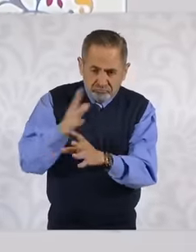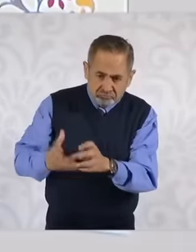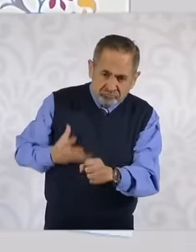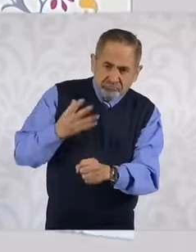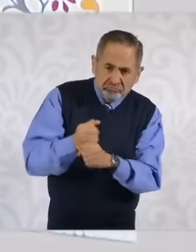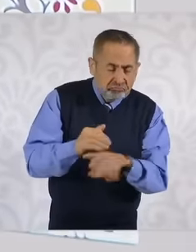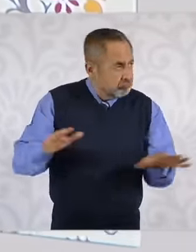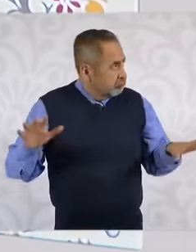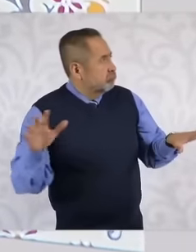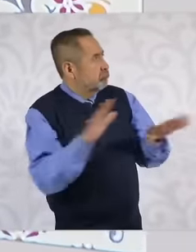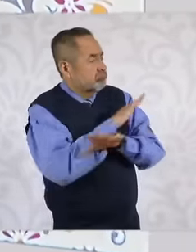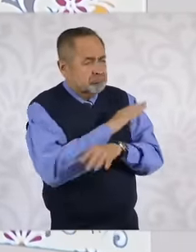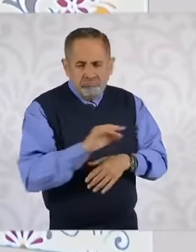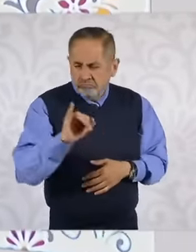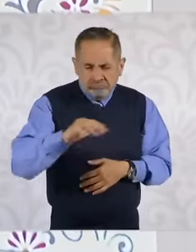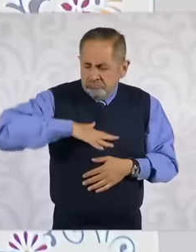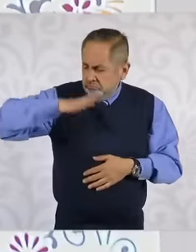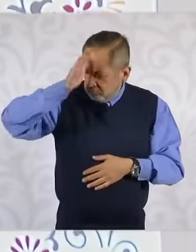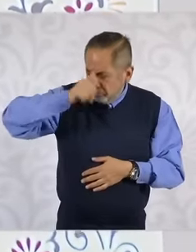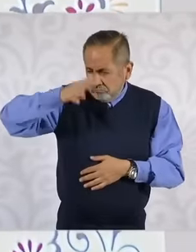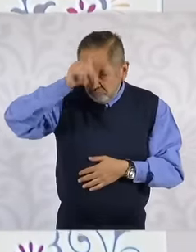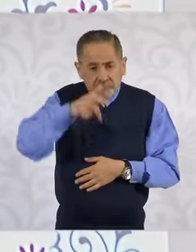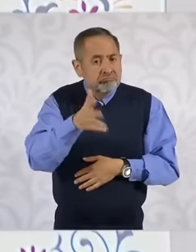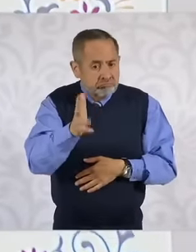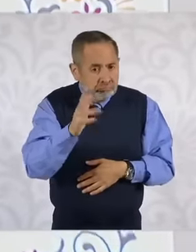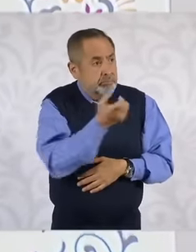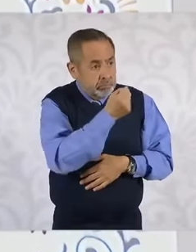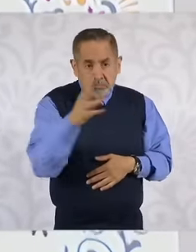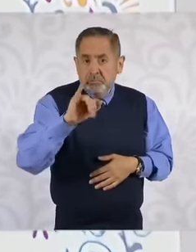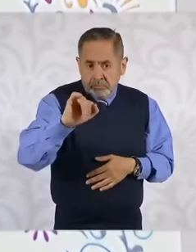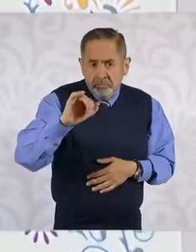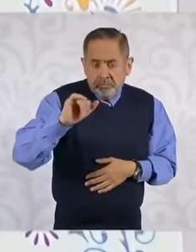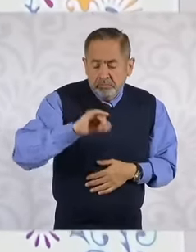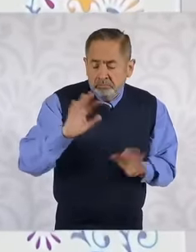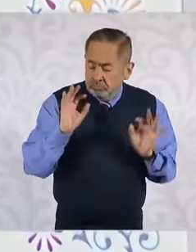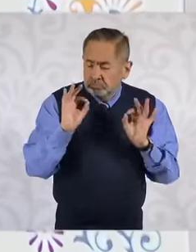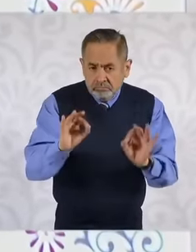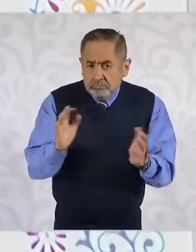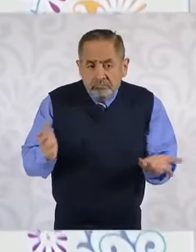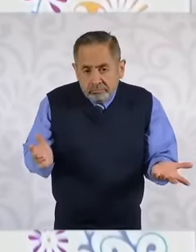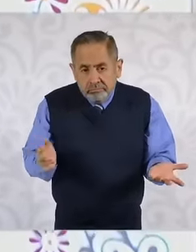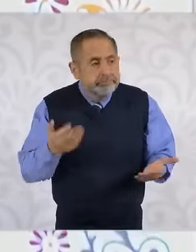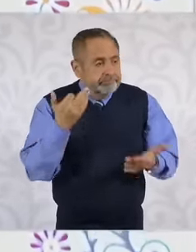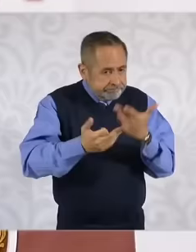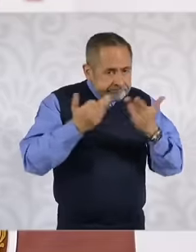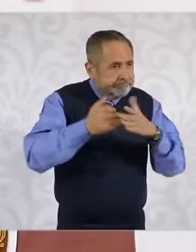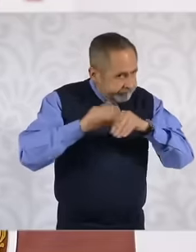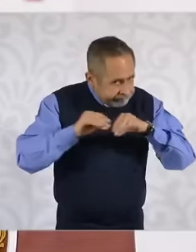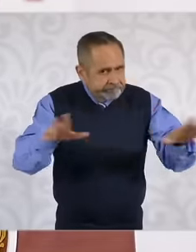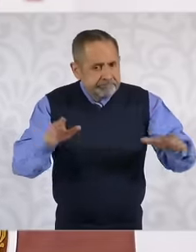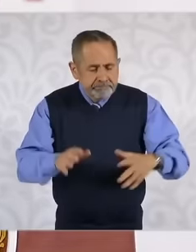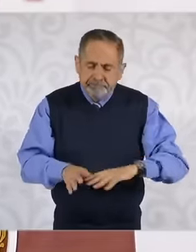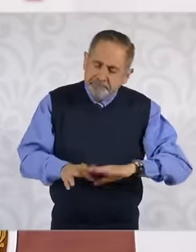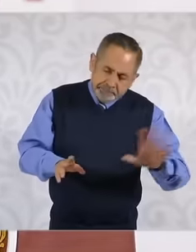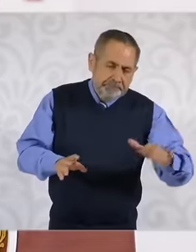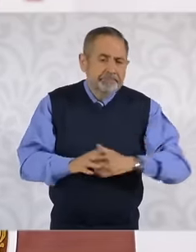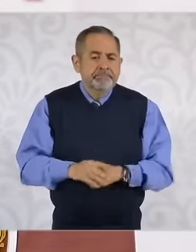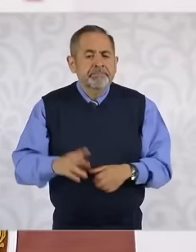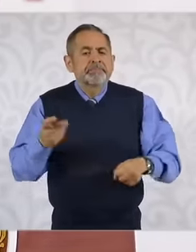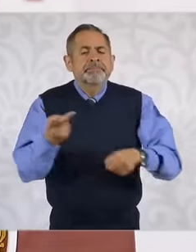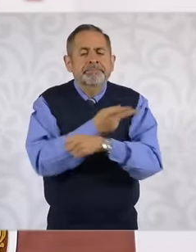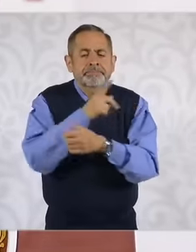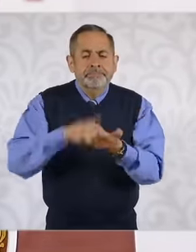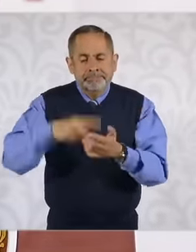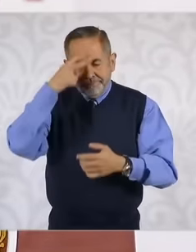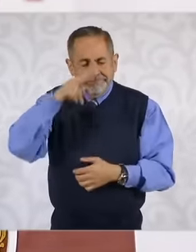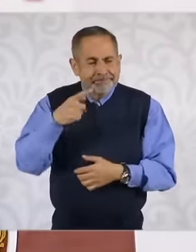hizo constitucional al Poder Judicial. ¿Qué ocurrió en México? O